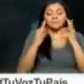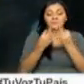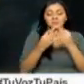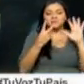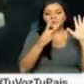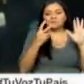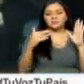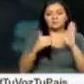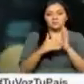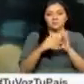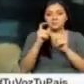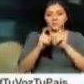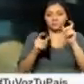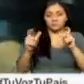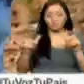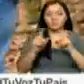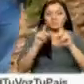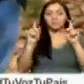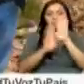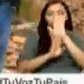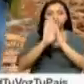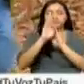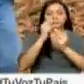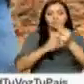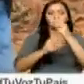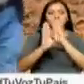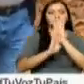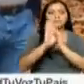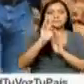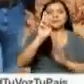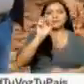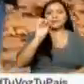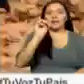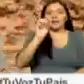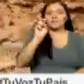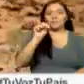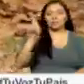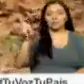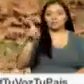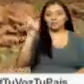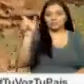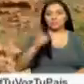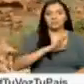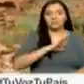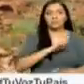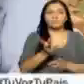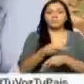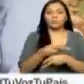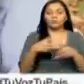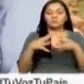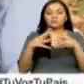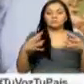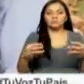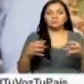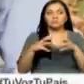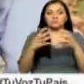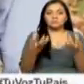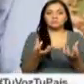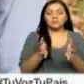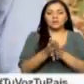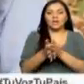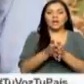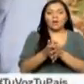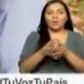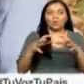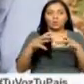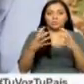una oportunidad para varios emprendedores. Este es el caso de Ramón Reinaldo Rad, quien es productor de cacao. Esto es Hacienda